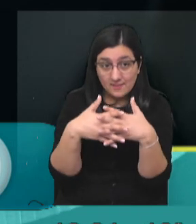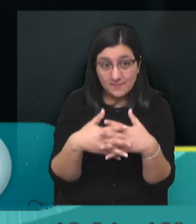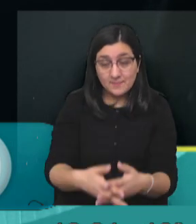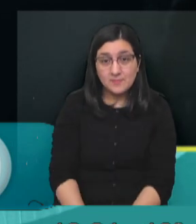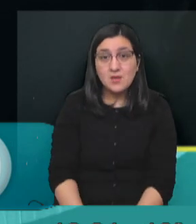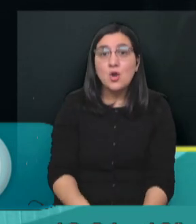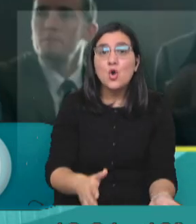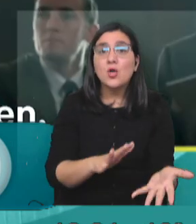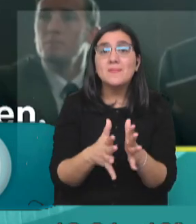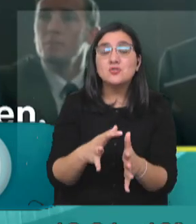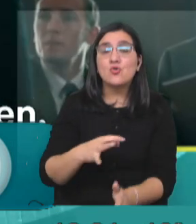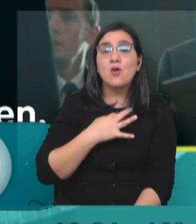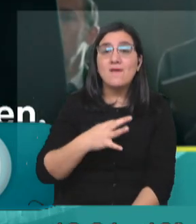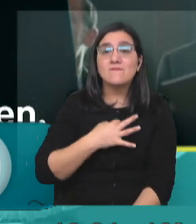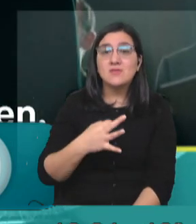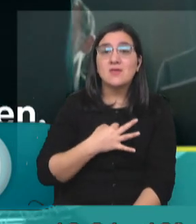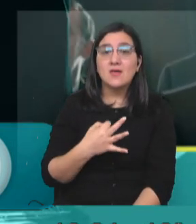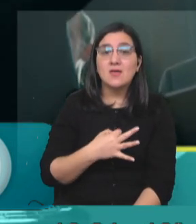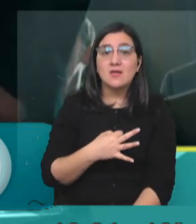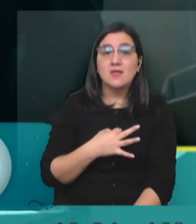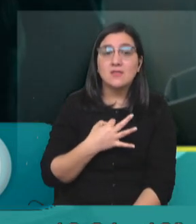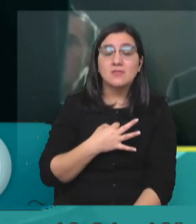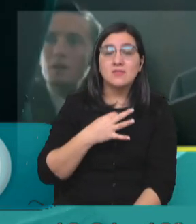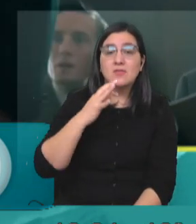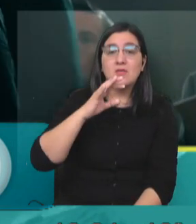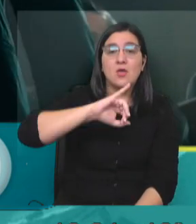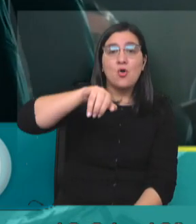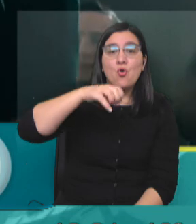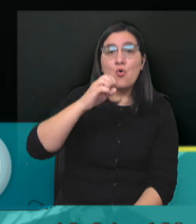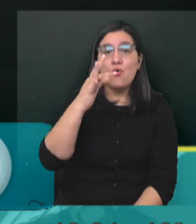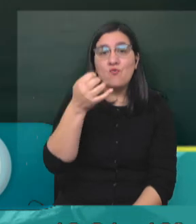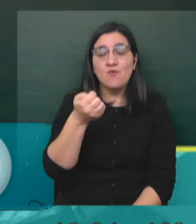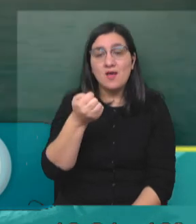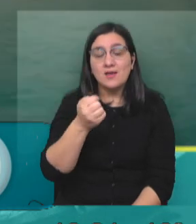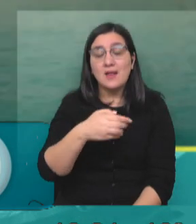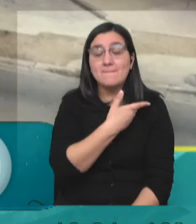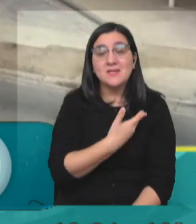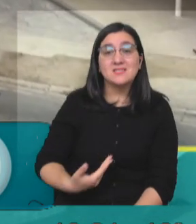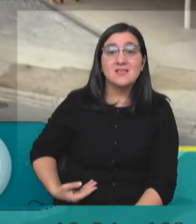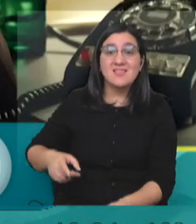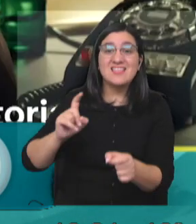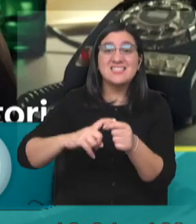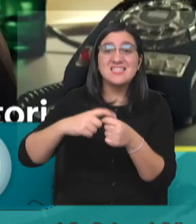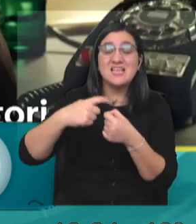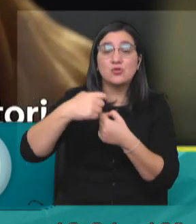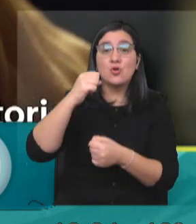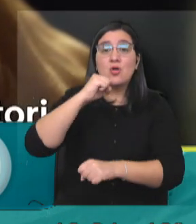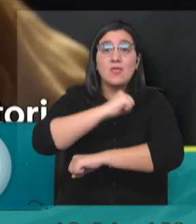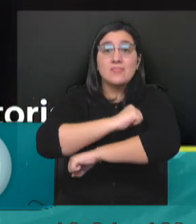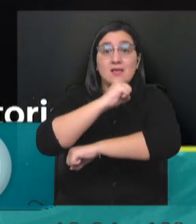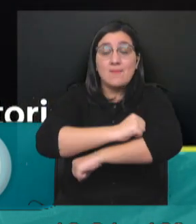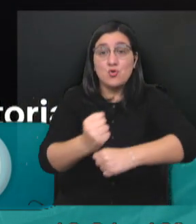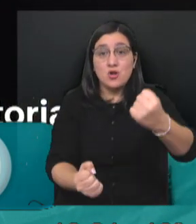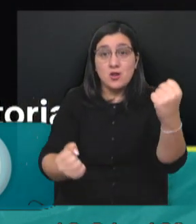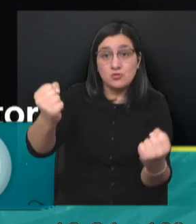Lo que pasó con la vida de Jimmy Hoffa, que era el presidente del sindicato de camioneros. Y un día desapareció. Tenía